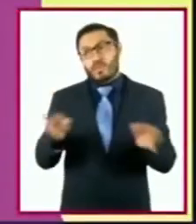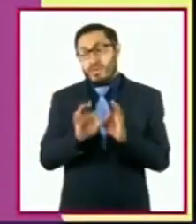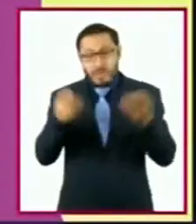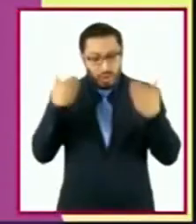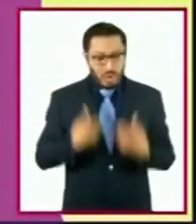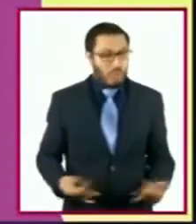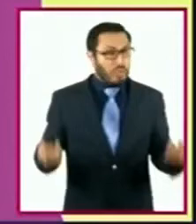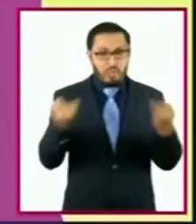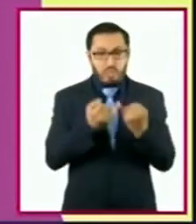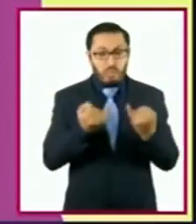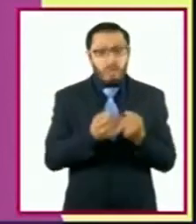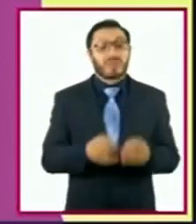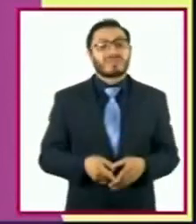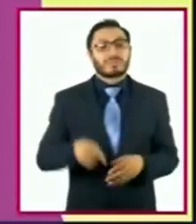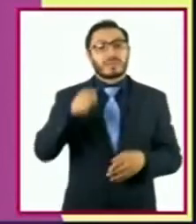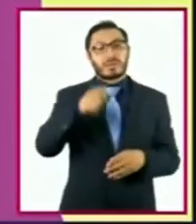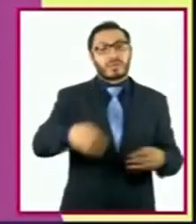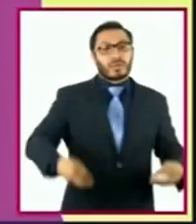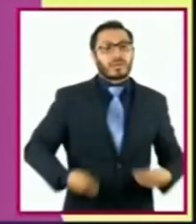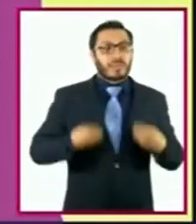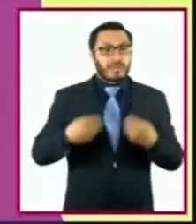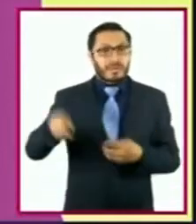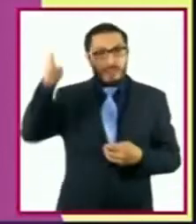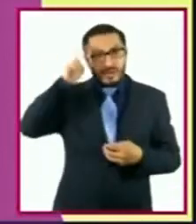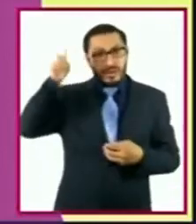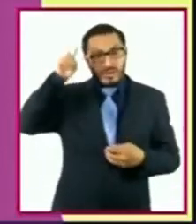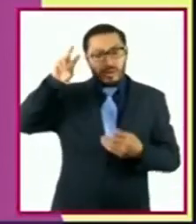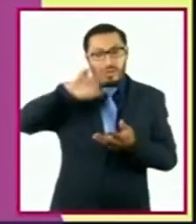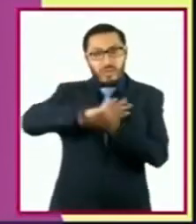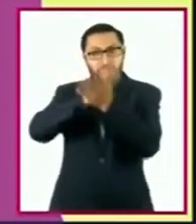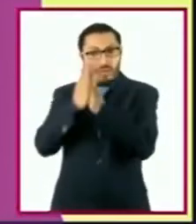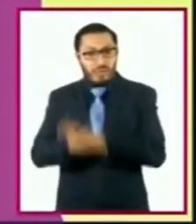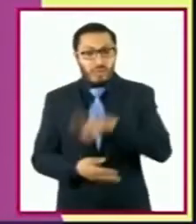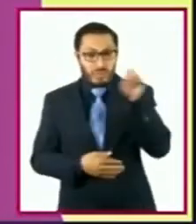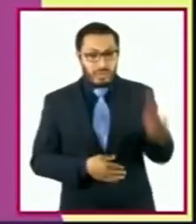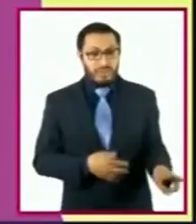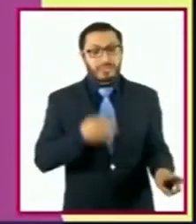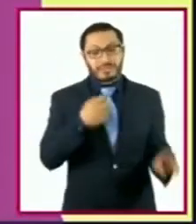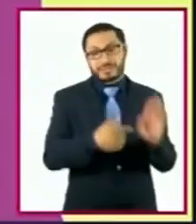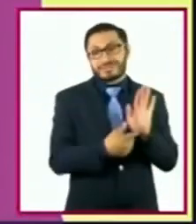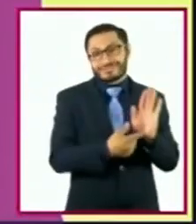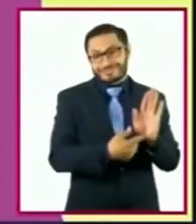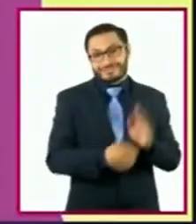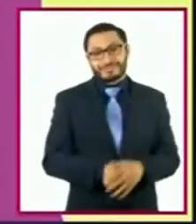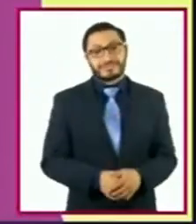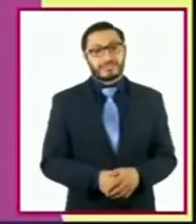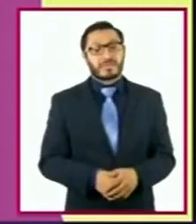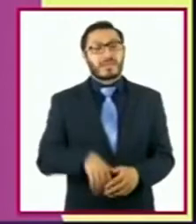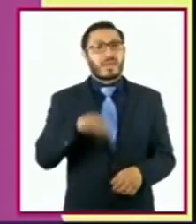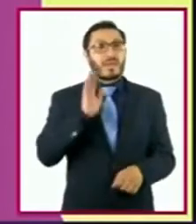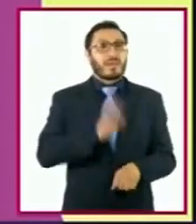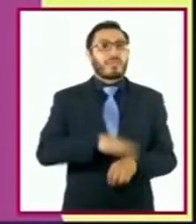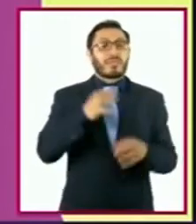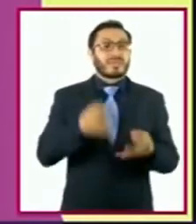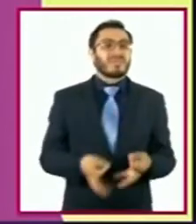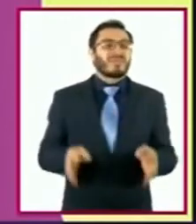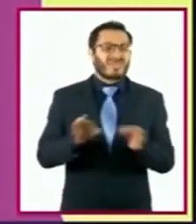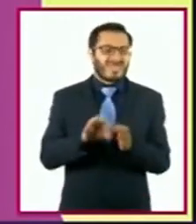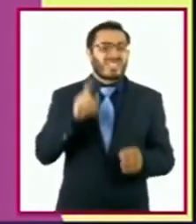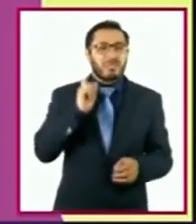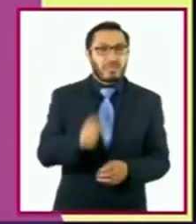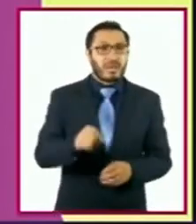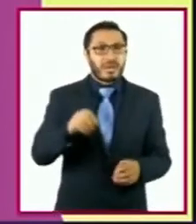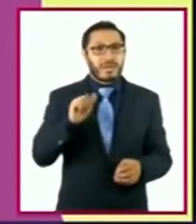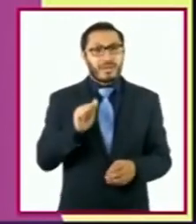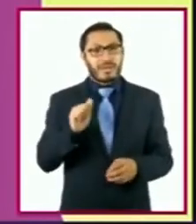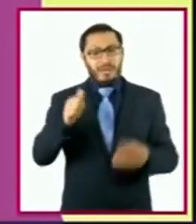Haz de tu vida un sueño y de tu sueño una realidad, dice el Principito. ¿Qué tan importante es la automotivación y